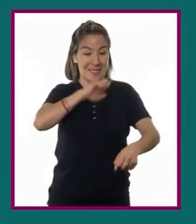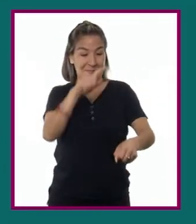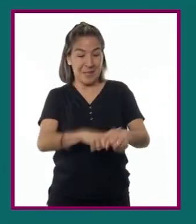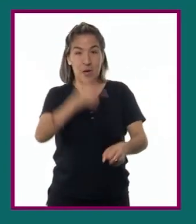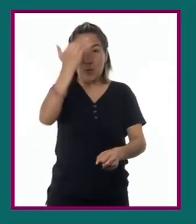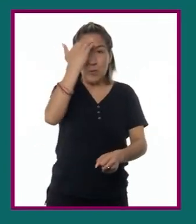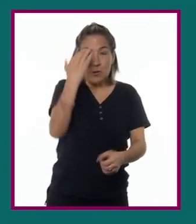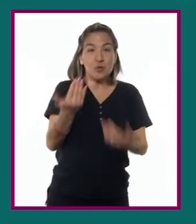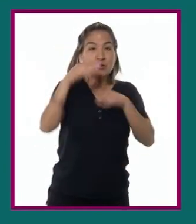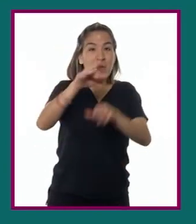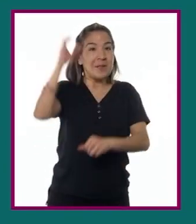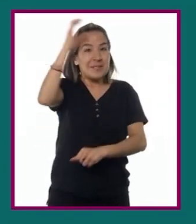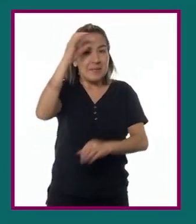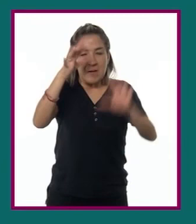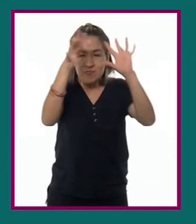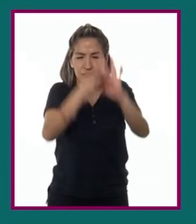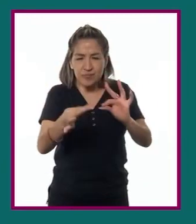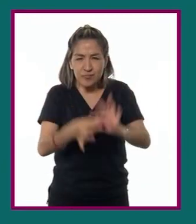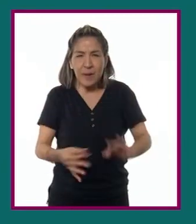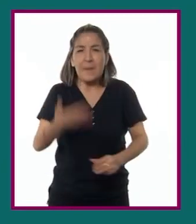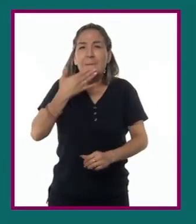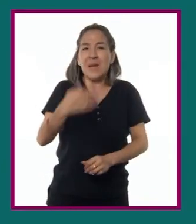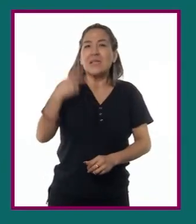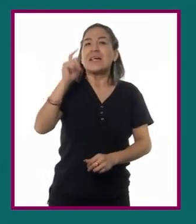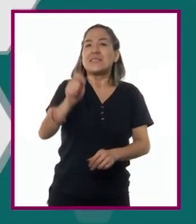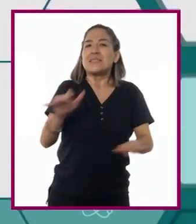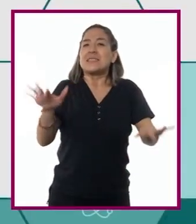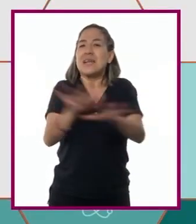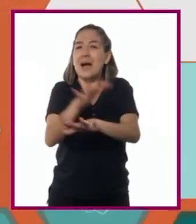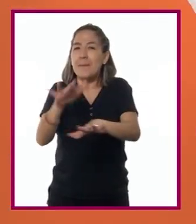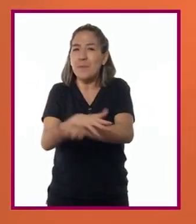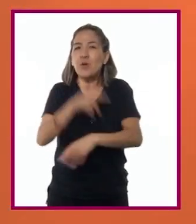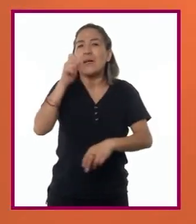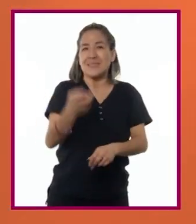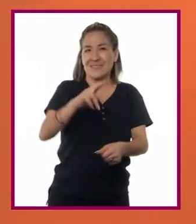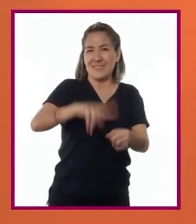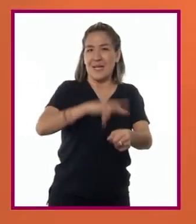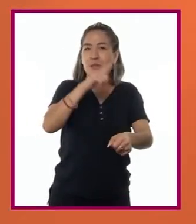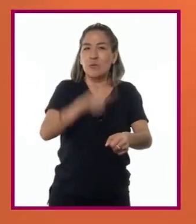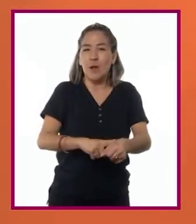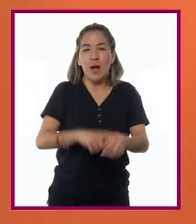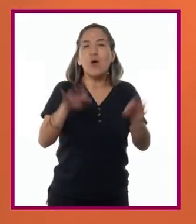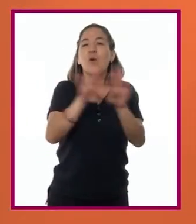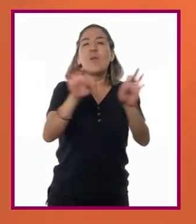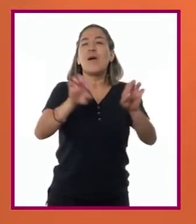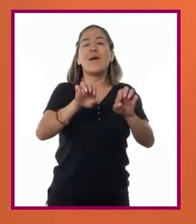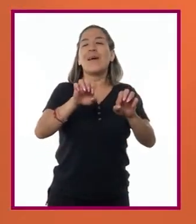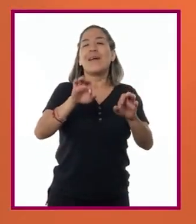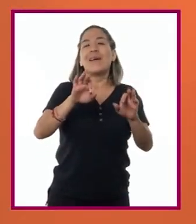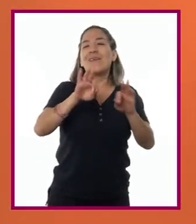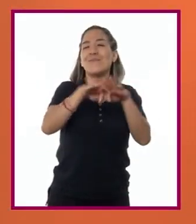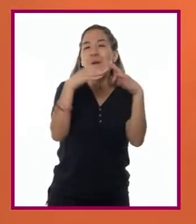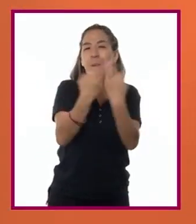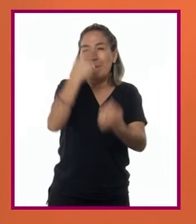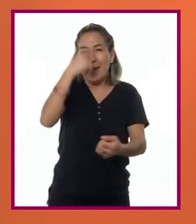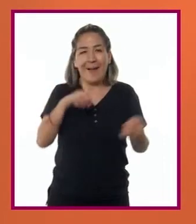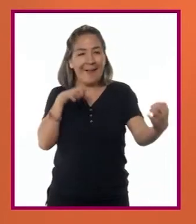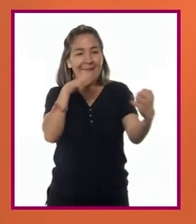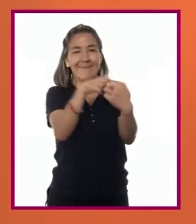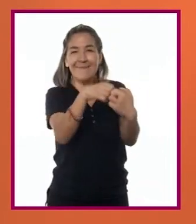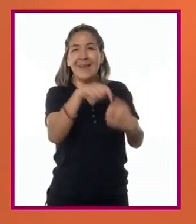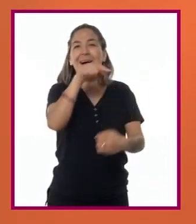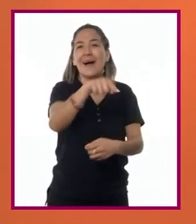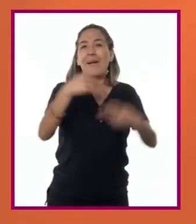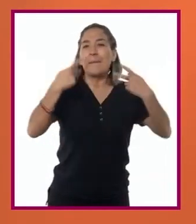especializado, descripción y explicación de los fenómenos naturales. Es una forma de disfraz que no soporta